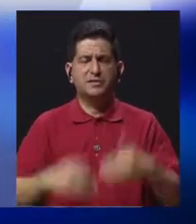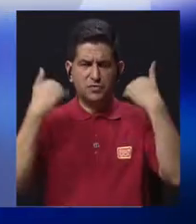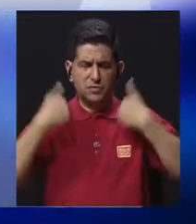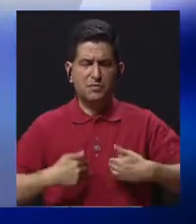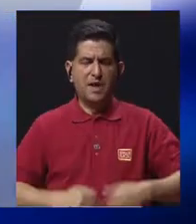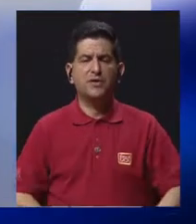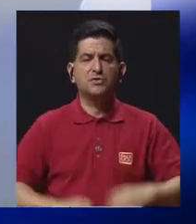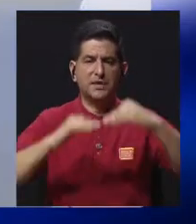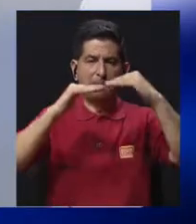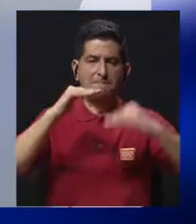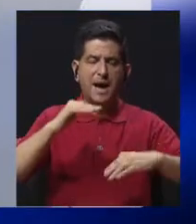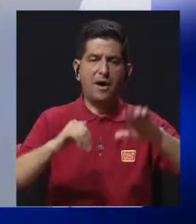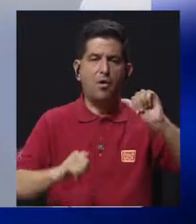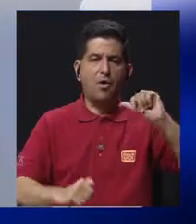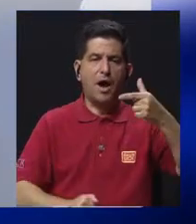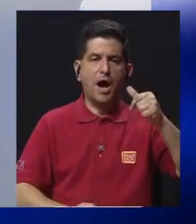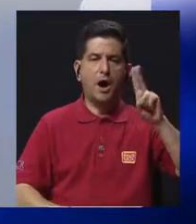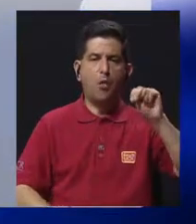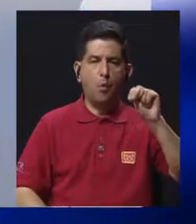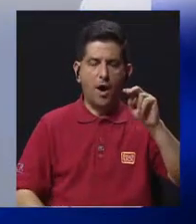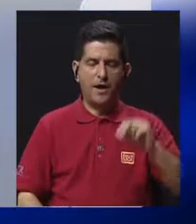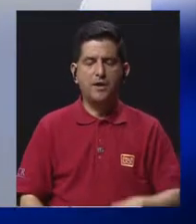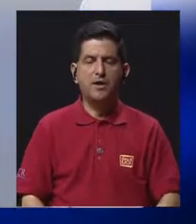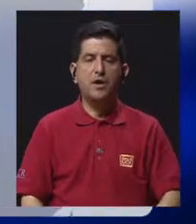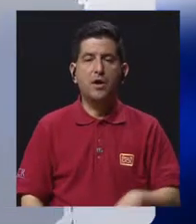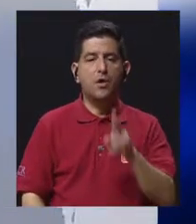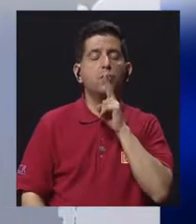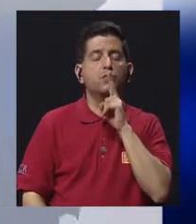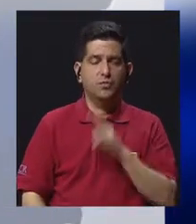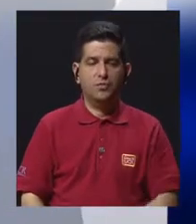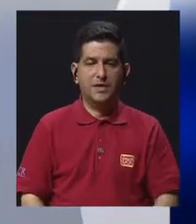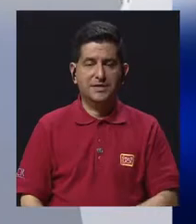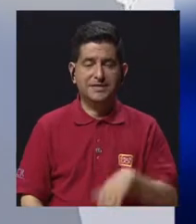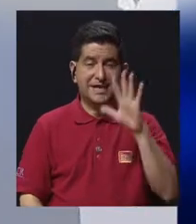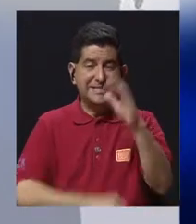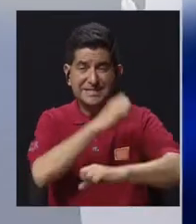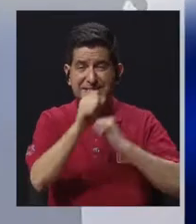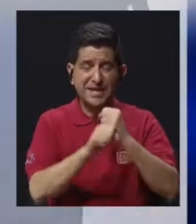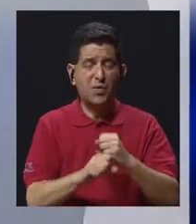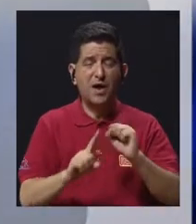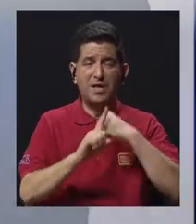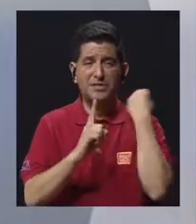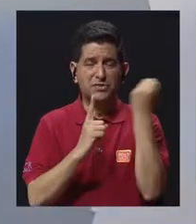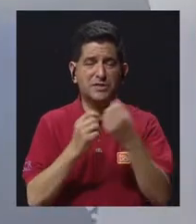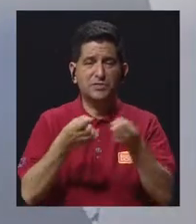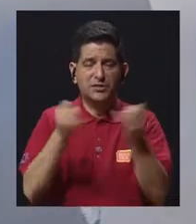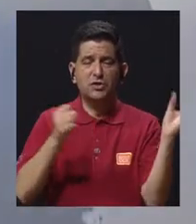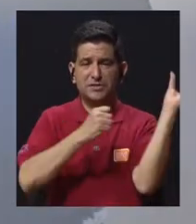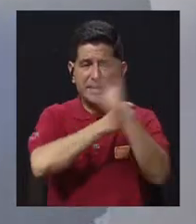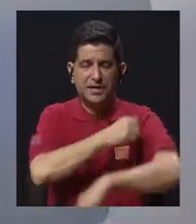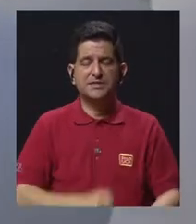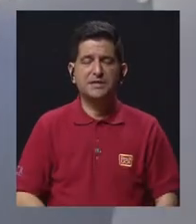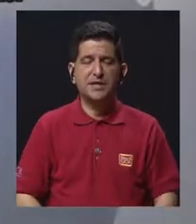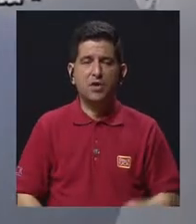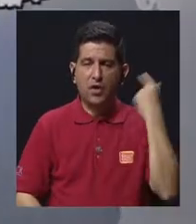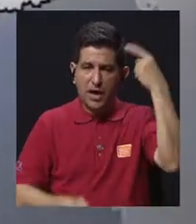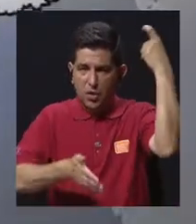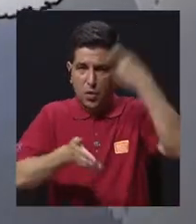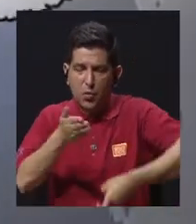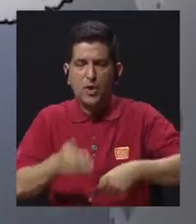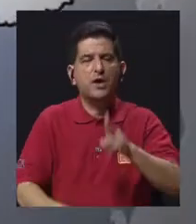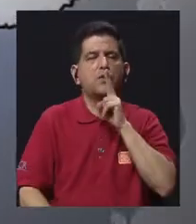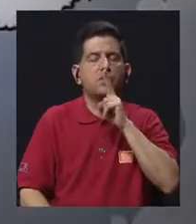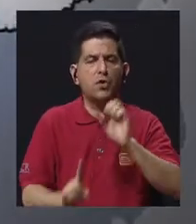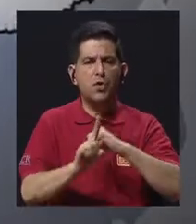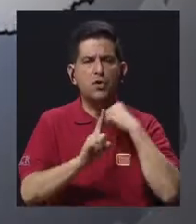y en la defensa de los derechos humanos en Bajo Aguán, Honduras. Para empezar, frente a estos 5 años de